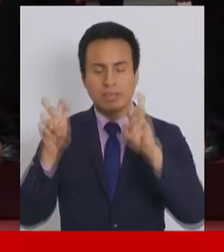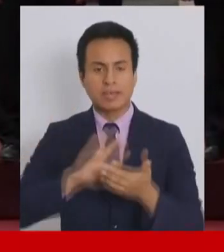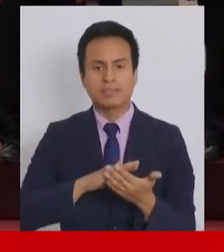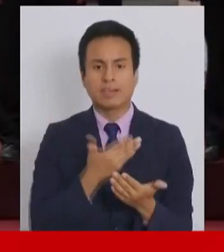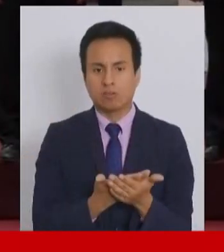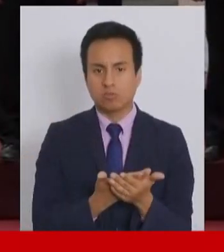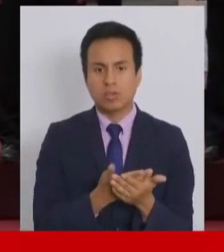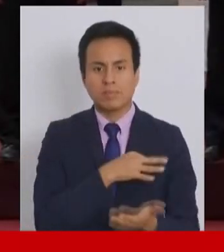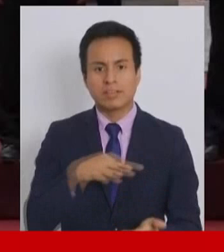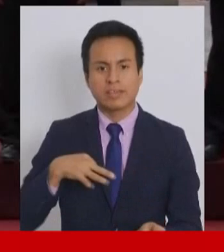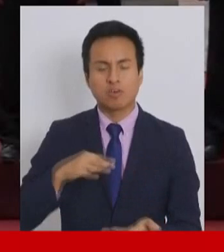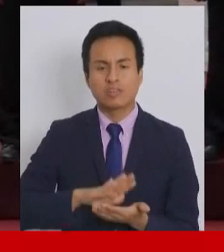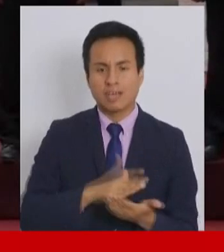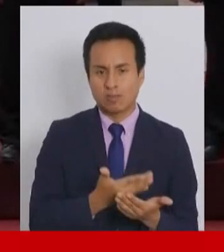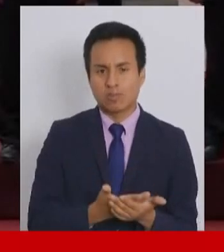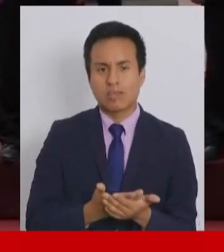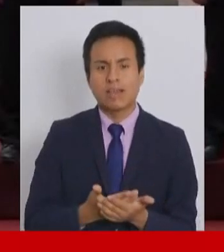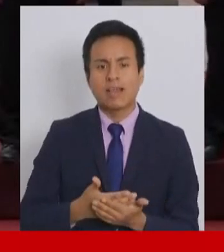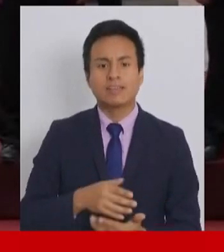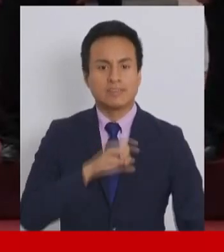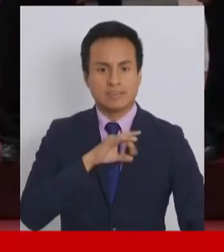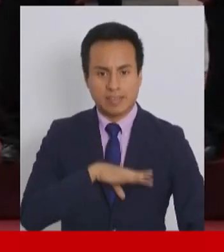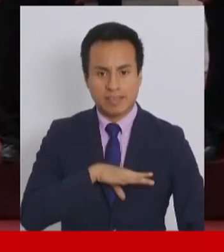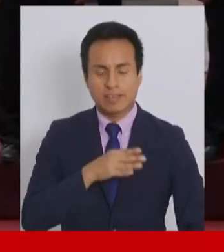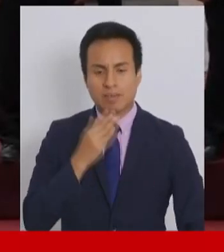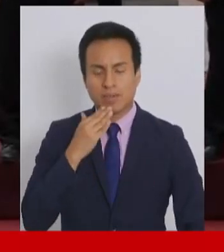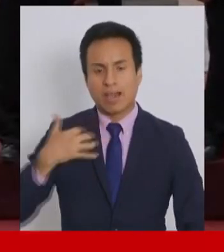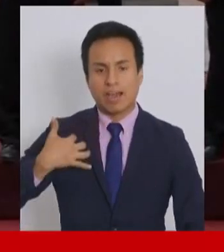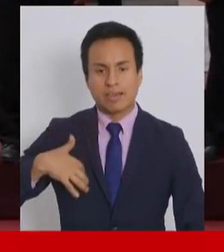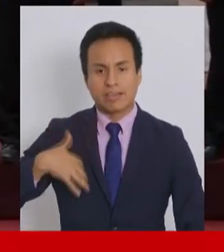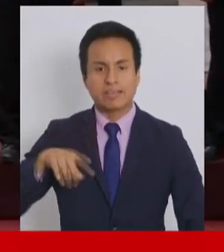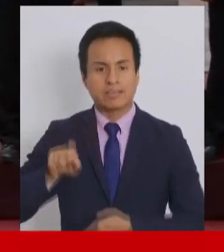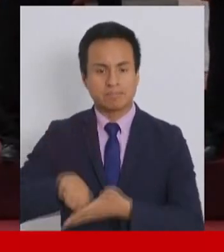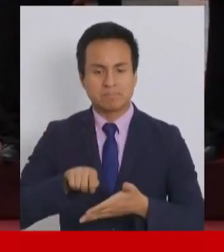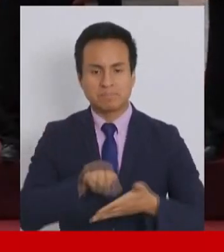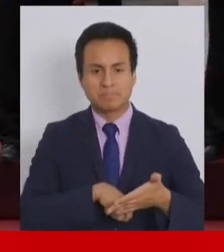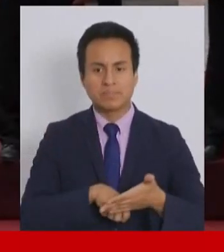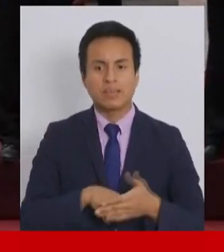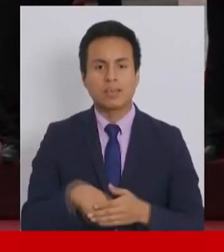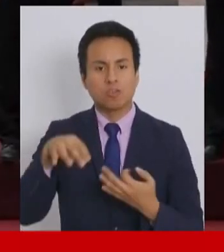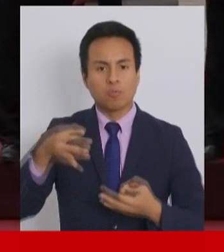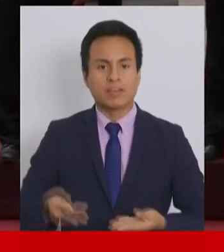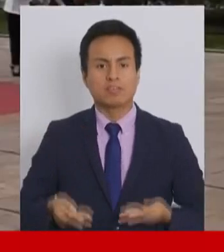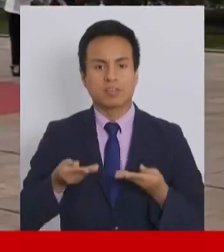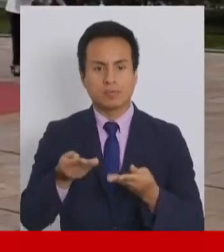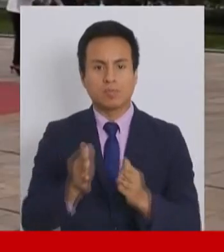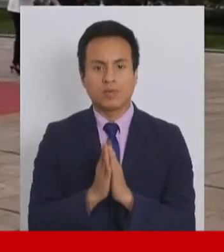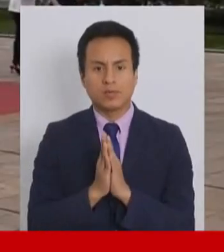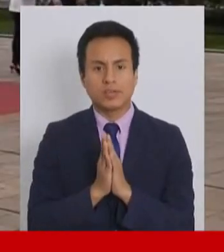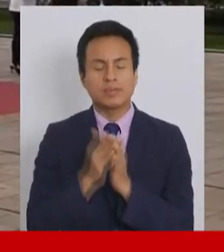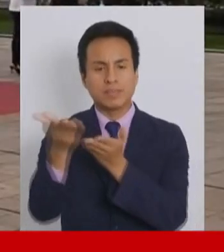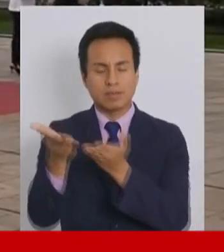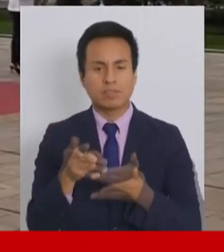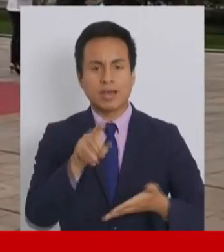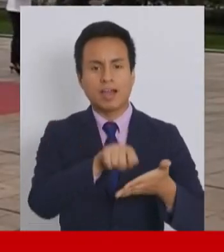salud entre los ministerios de salud de la República de Chile y la República Argentina. Acercamos los documentos, por favor, e invitamos